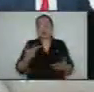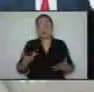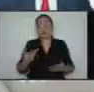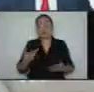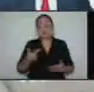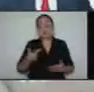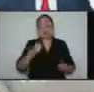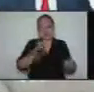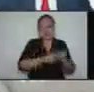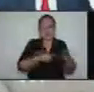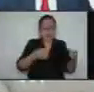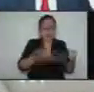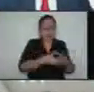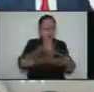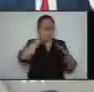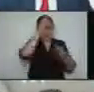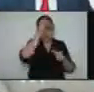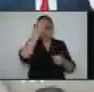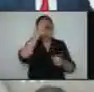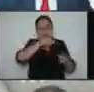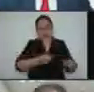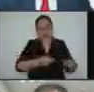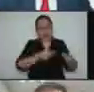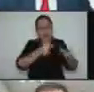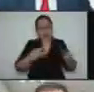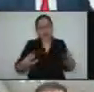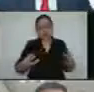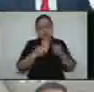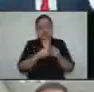acuerdos comerciales con Netflix